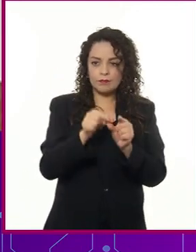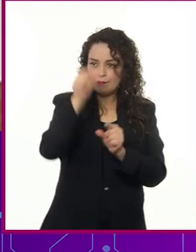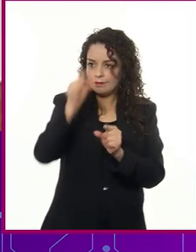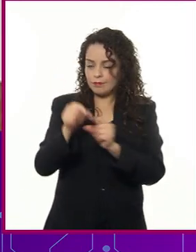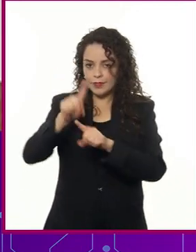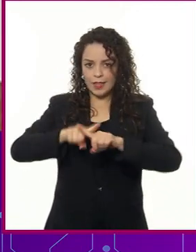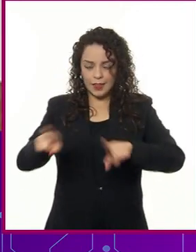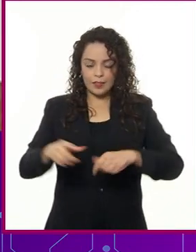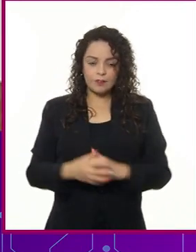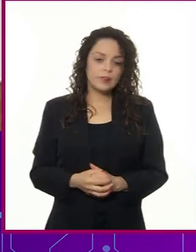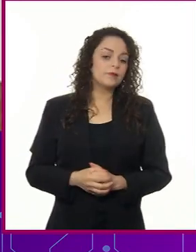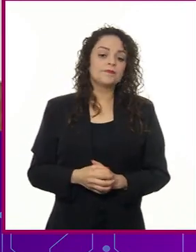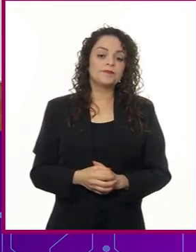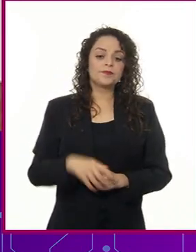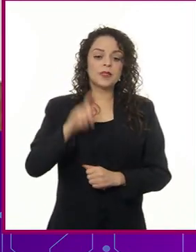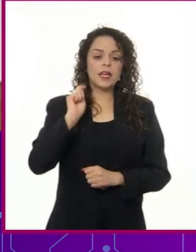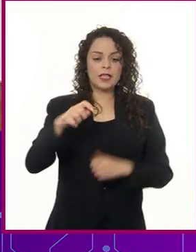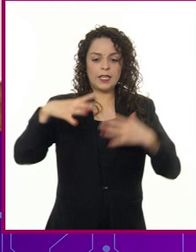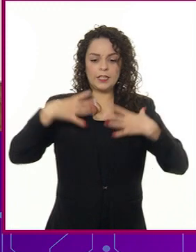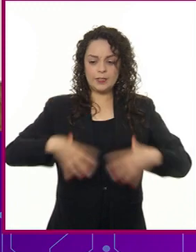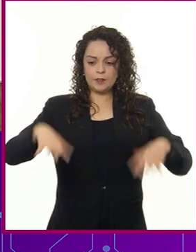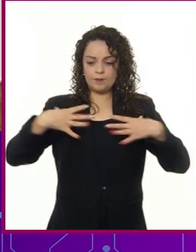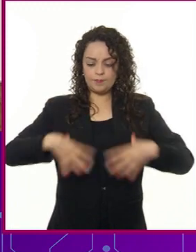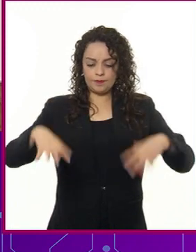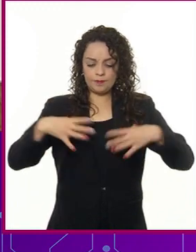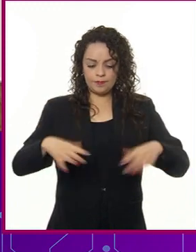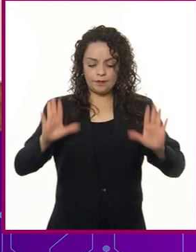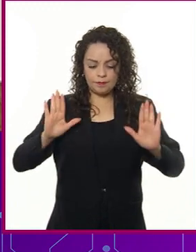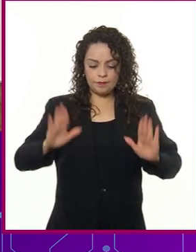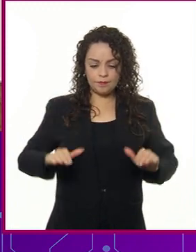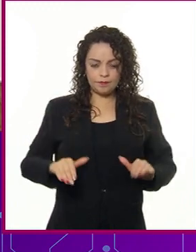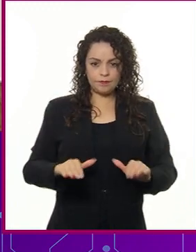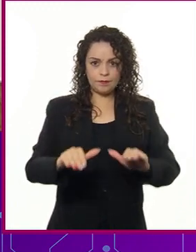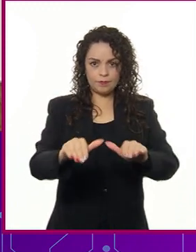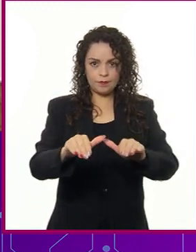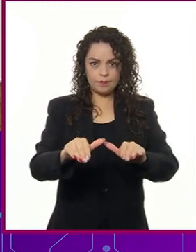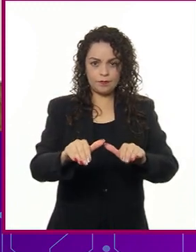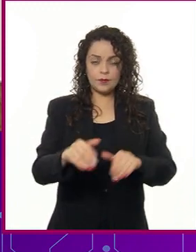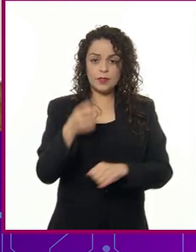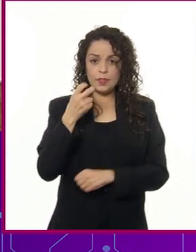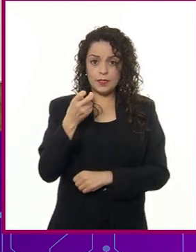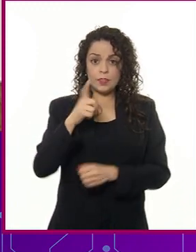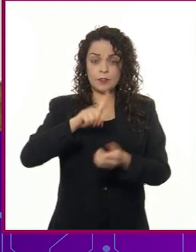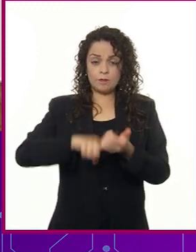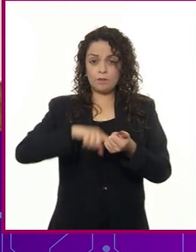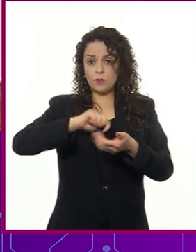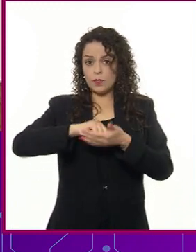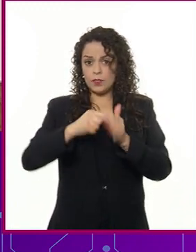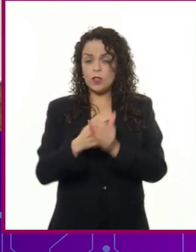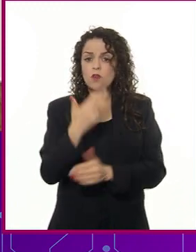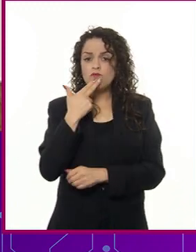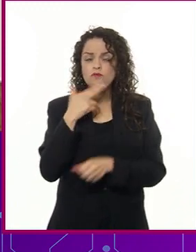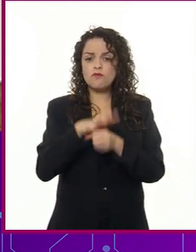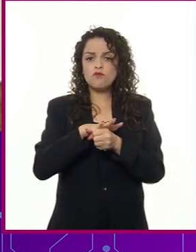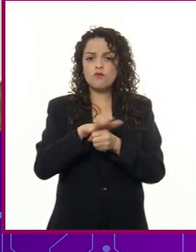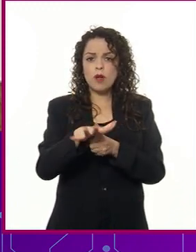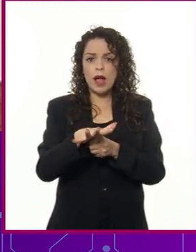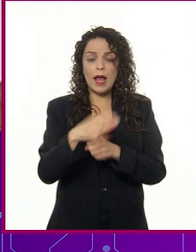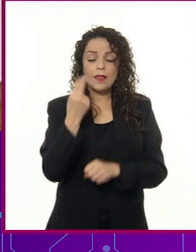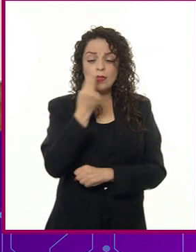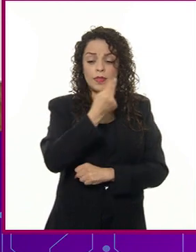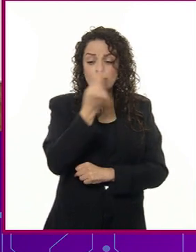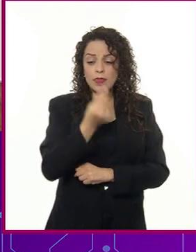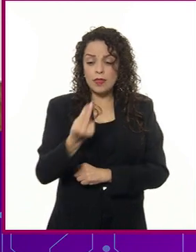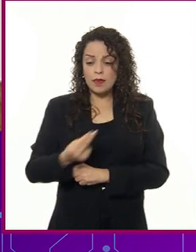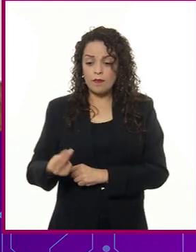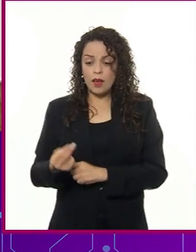En el énfasis de confección del vestido e industria textil, la representación técnica que utilizamos son bocetos con técnicas a